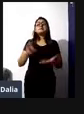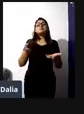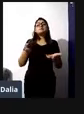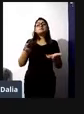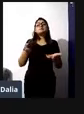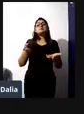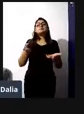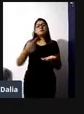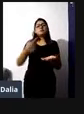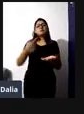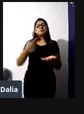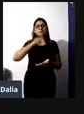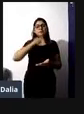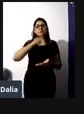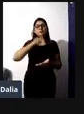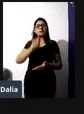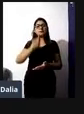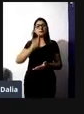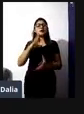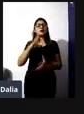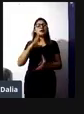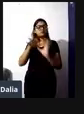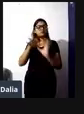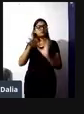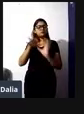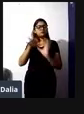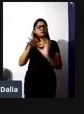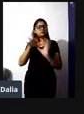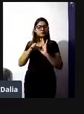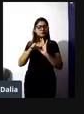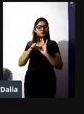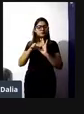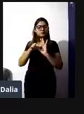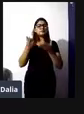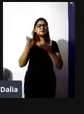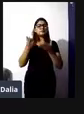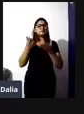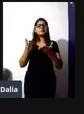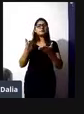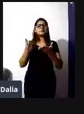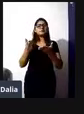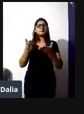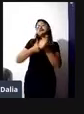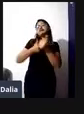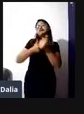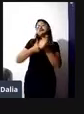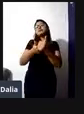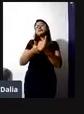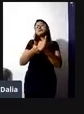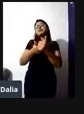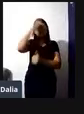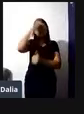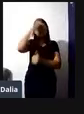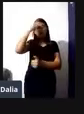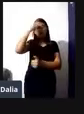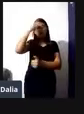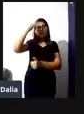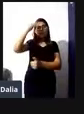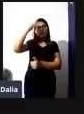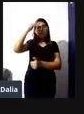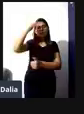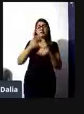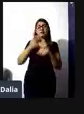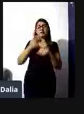también haciendo vínculos con asesoría psicológica porque el tema de la salud mental es bien,